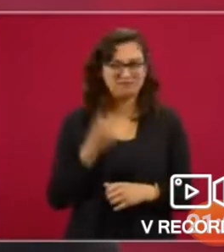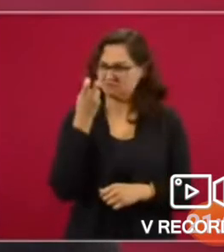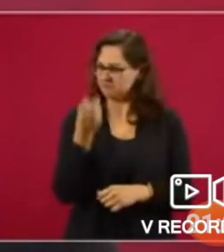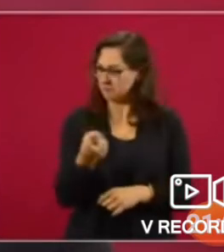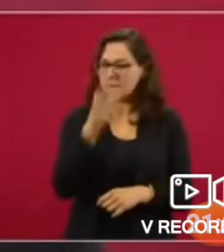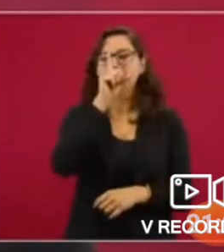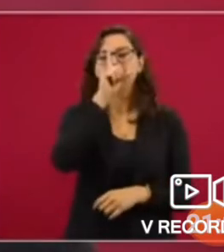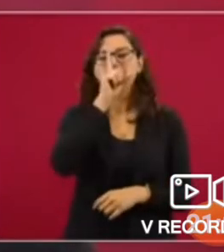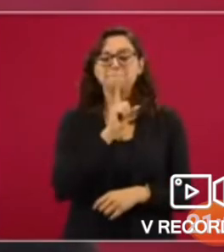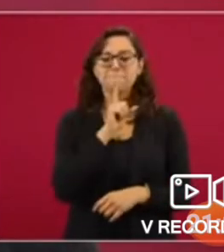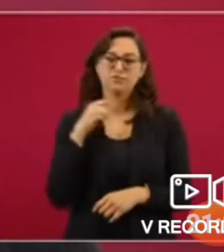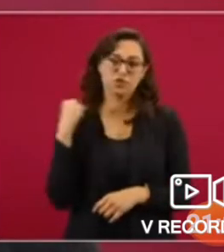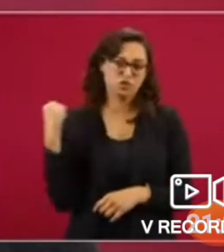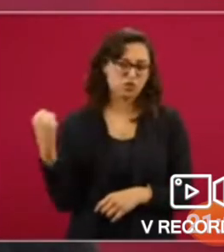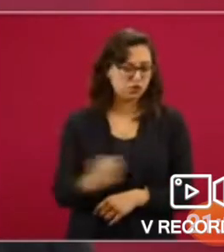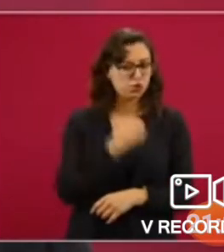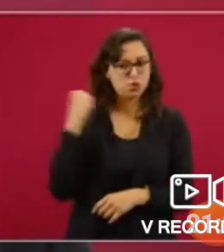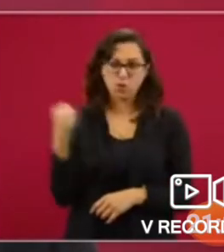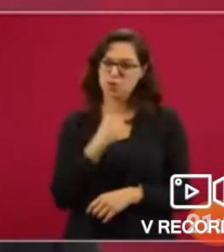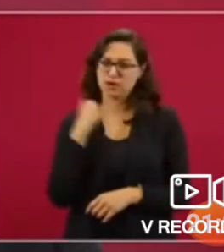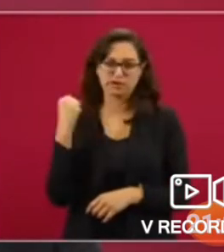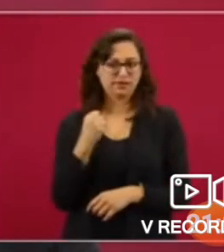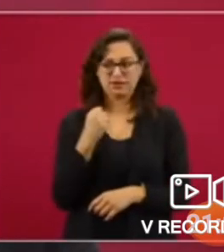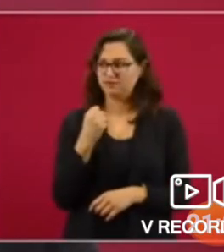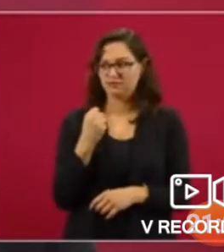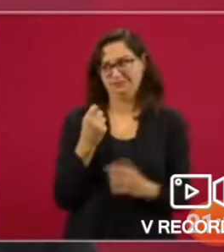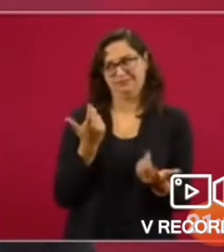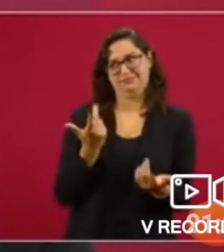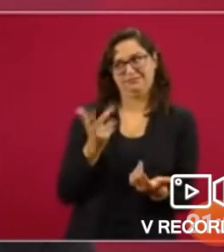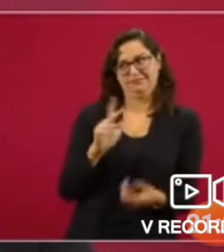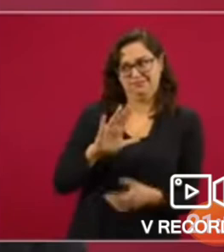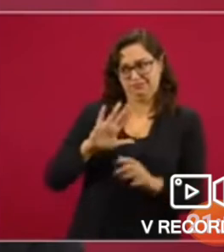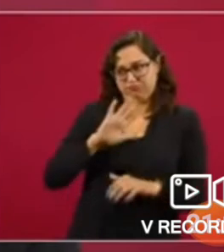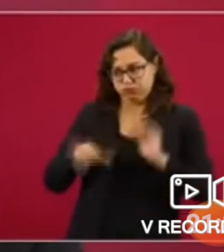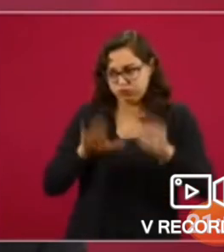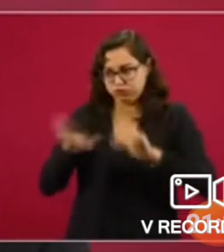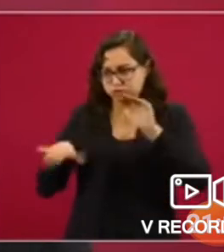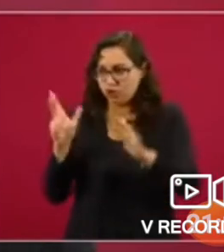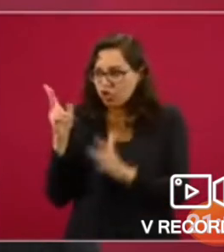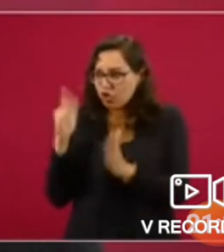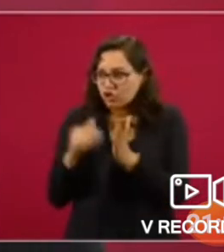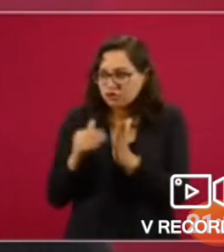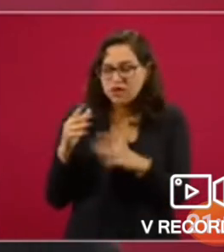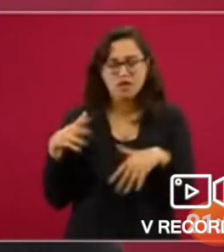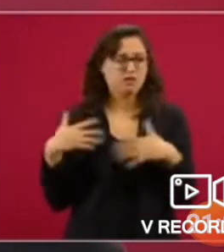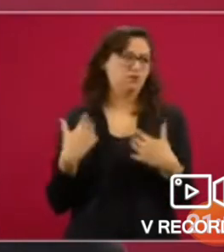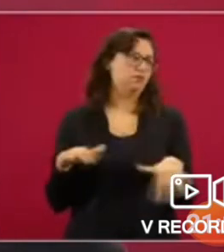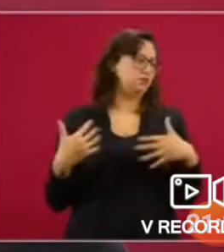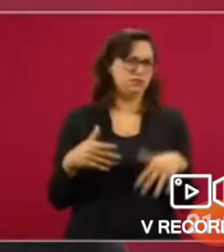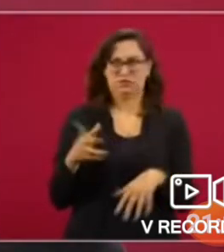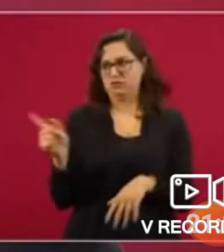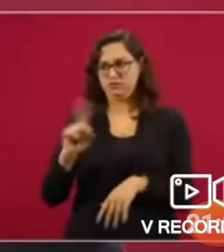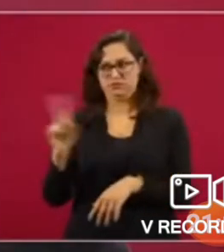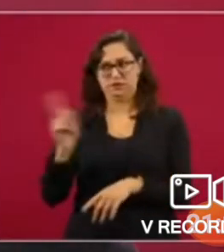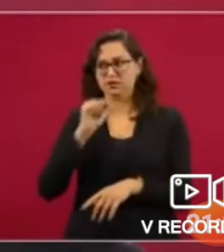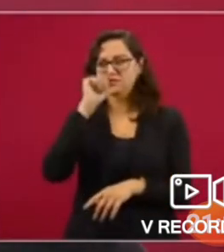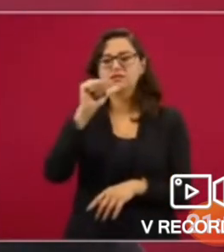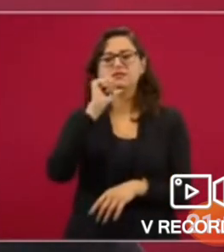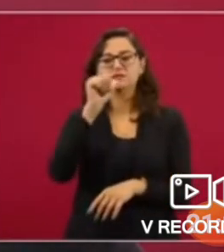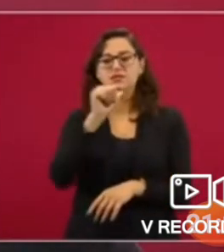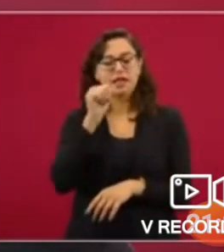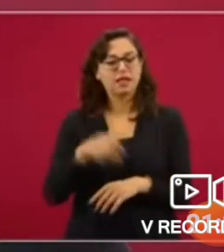así. Afortunadamente, no tuvimos esa cifra récord de muertes. Tuvimos